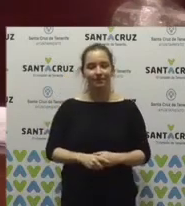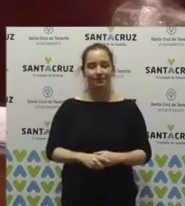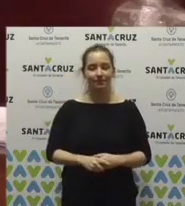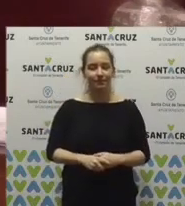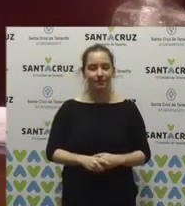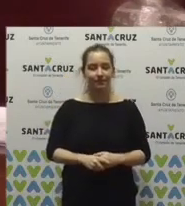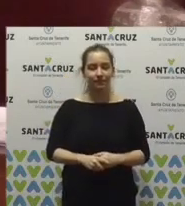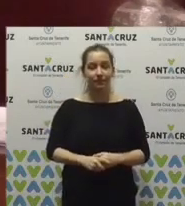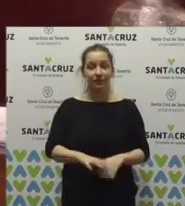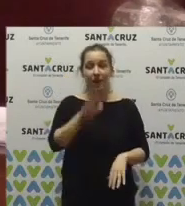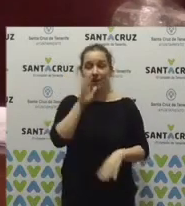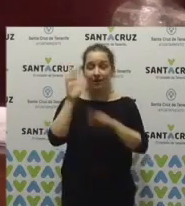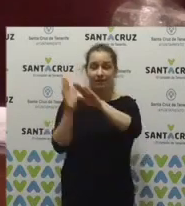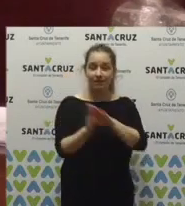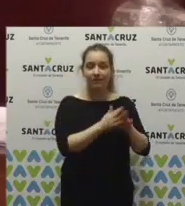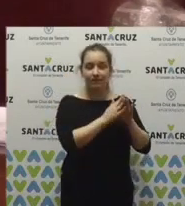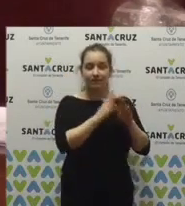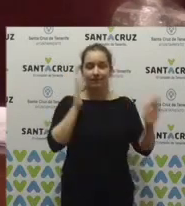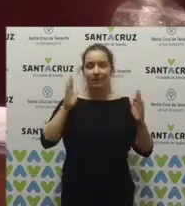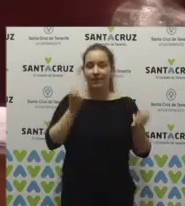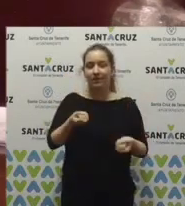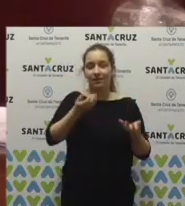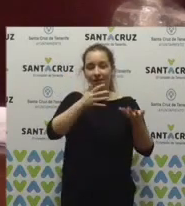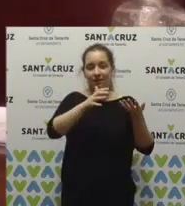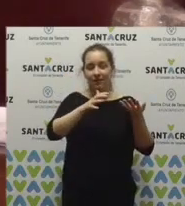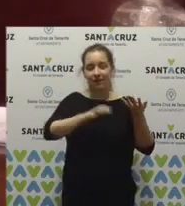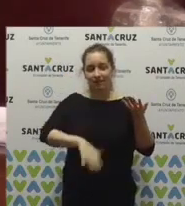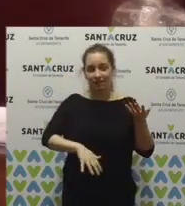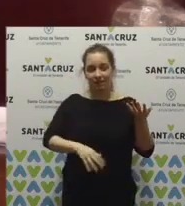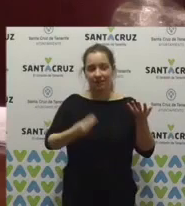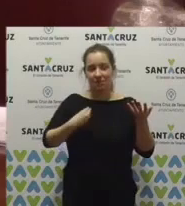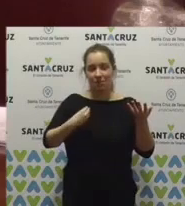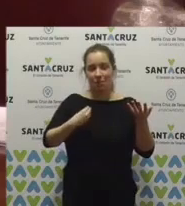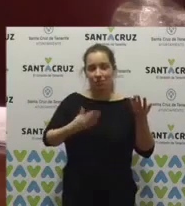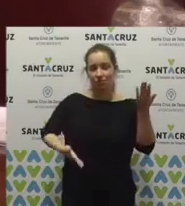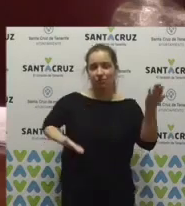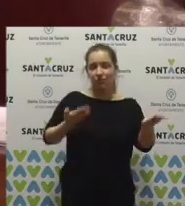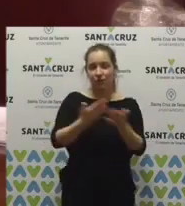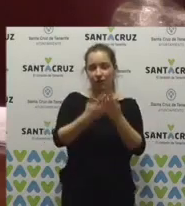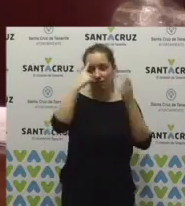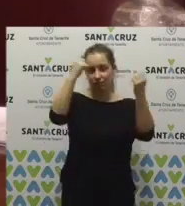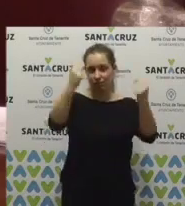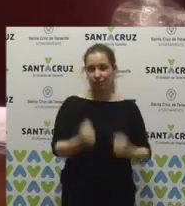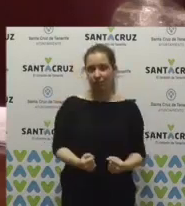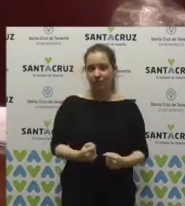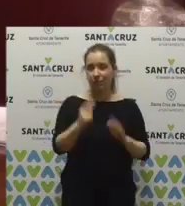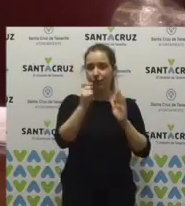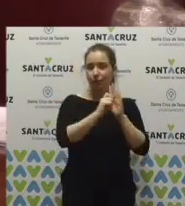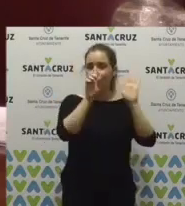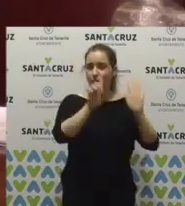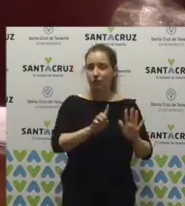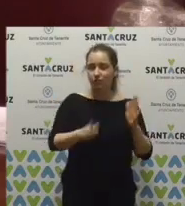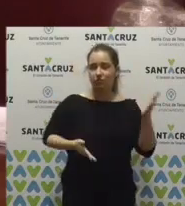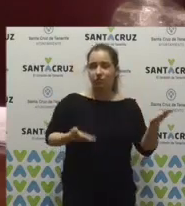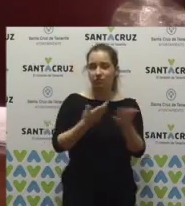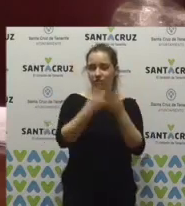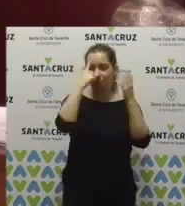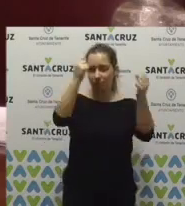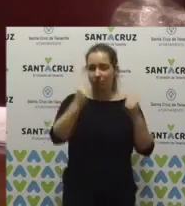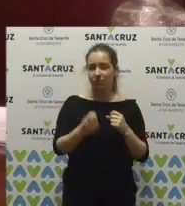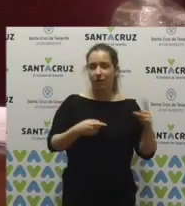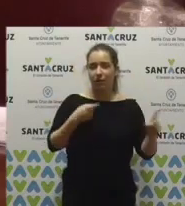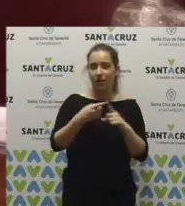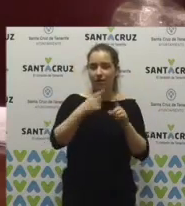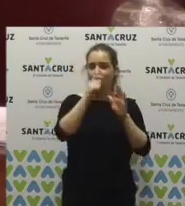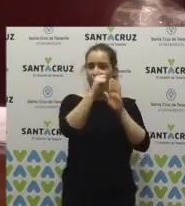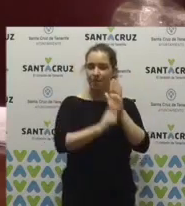declarativa emociones institucionales 6 sexto punto más institucional por la que se acuerdan medidas para paliar los